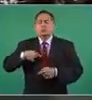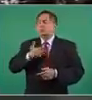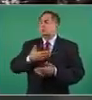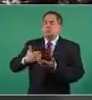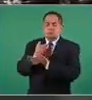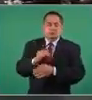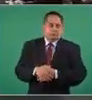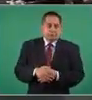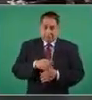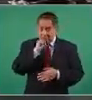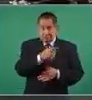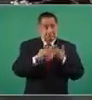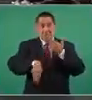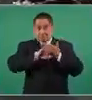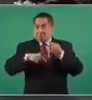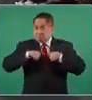Yo padecí eso.